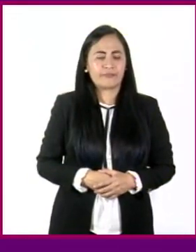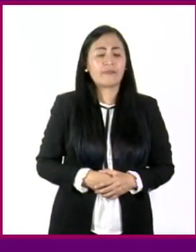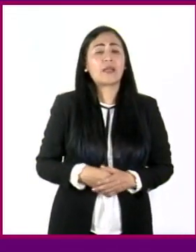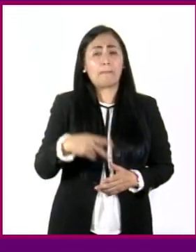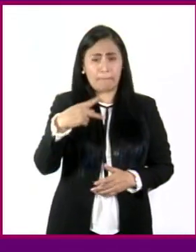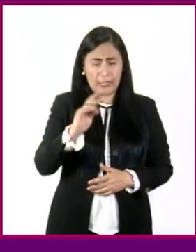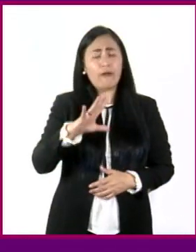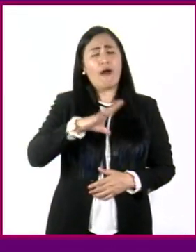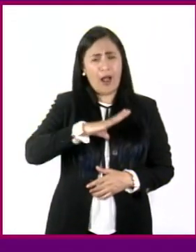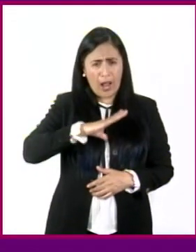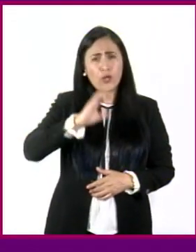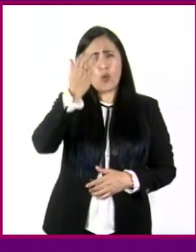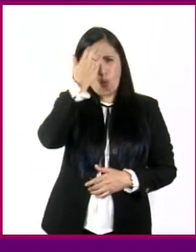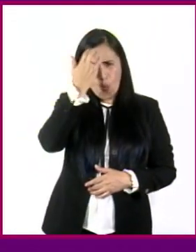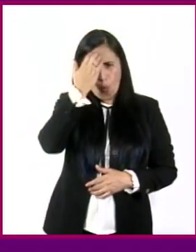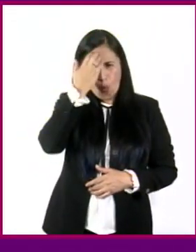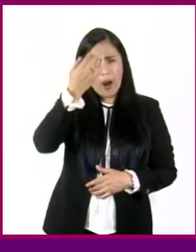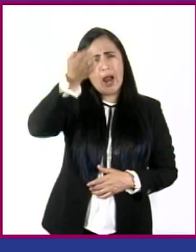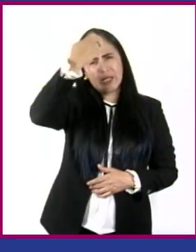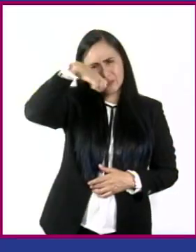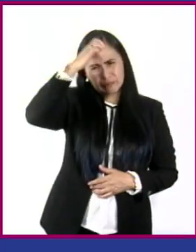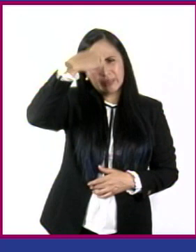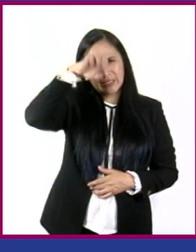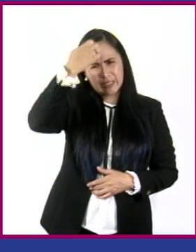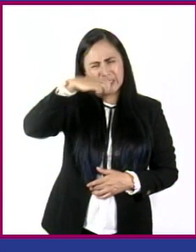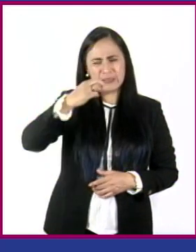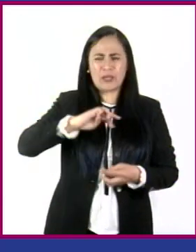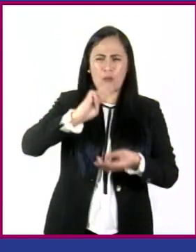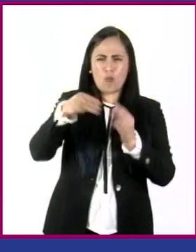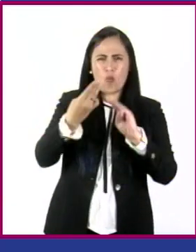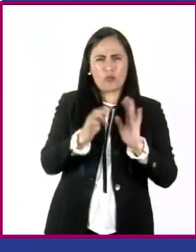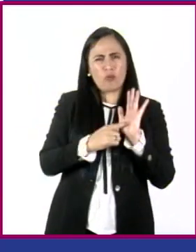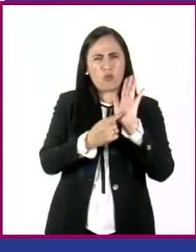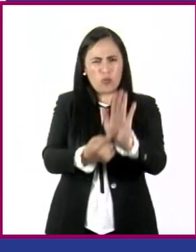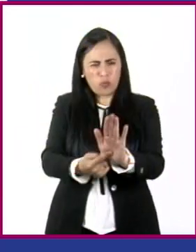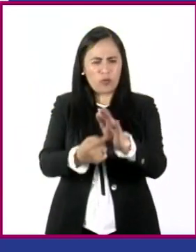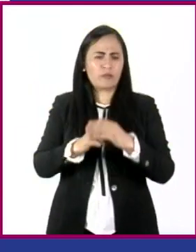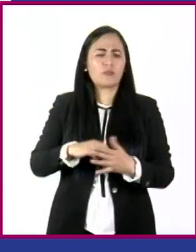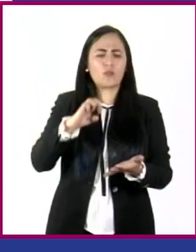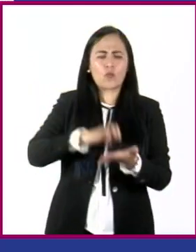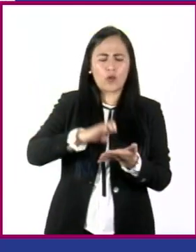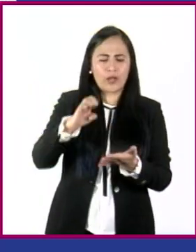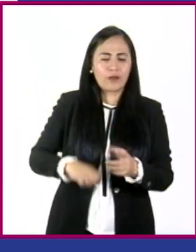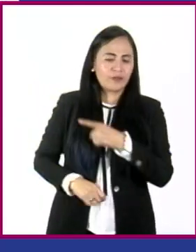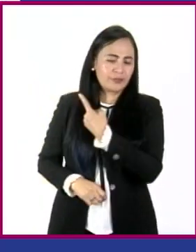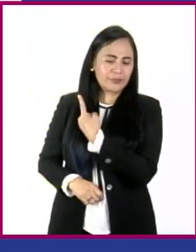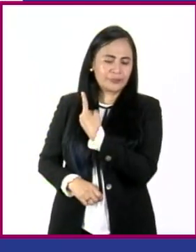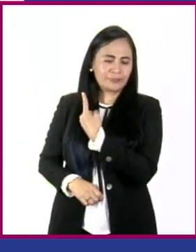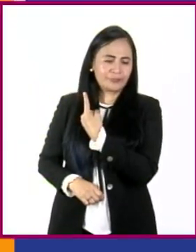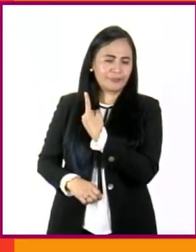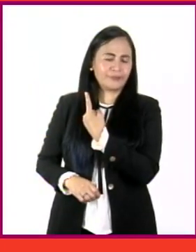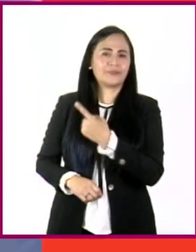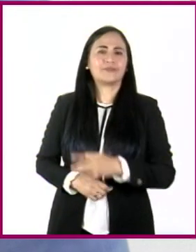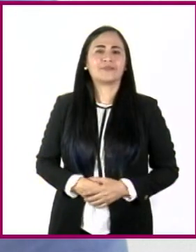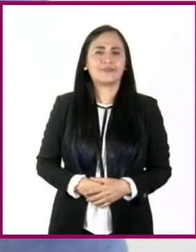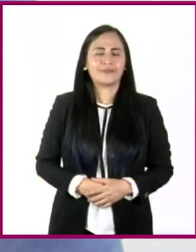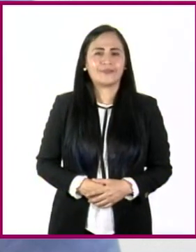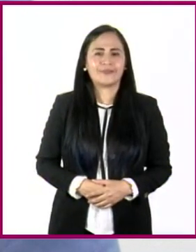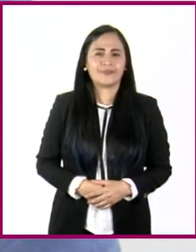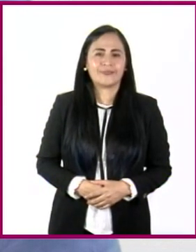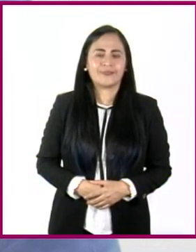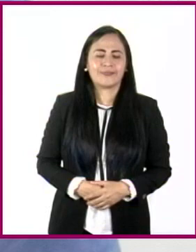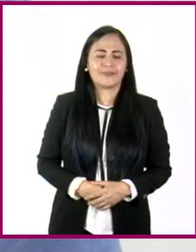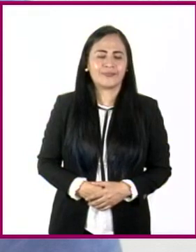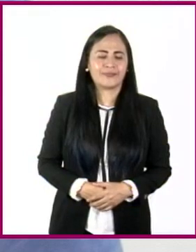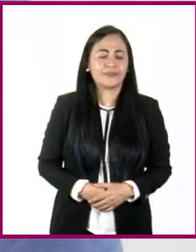aporta conocimiento y experiencia al mundo. Por ejemplo, el presupuesto participativo. Si